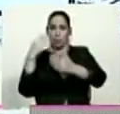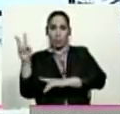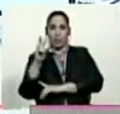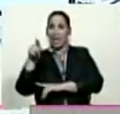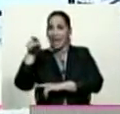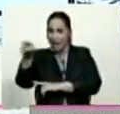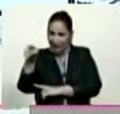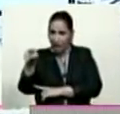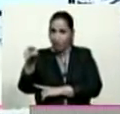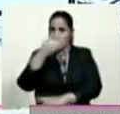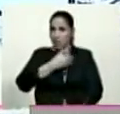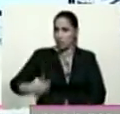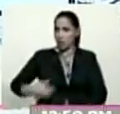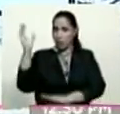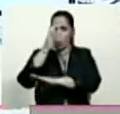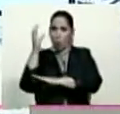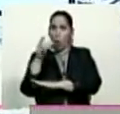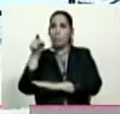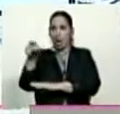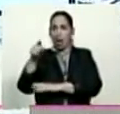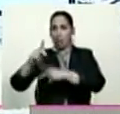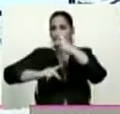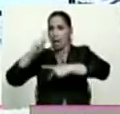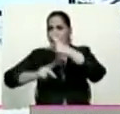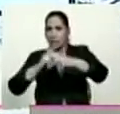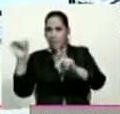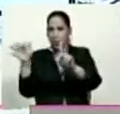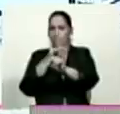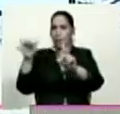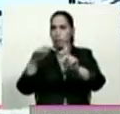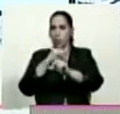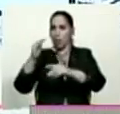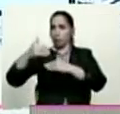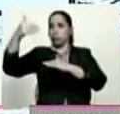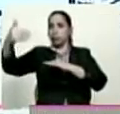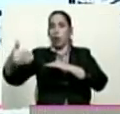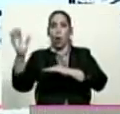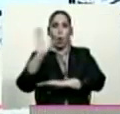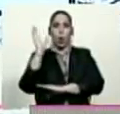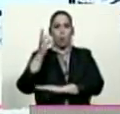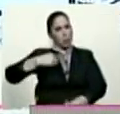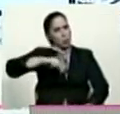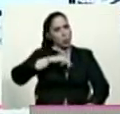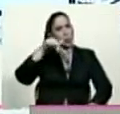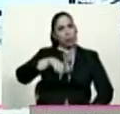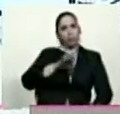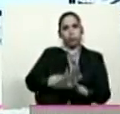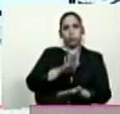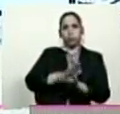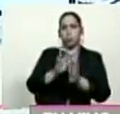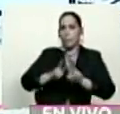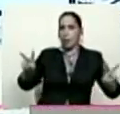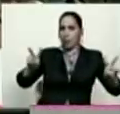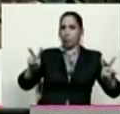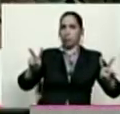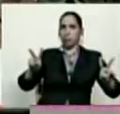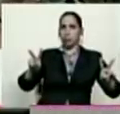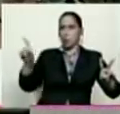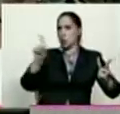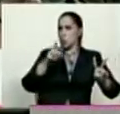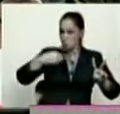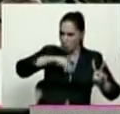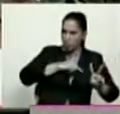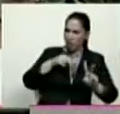responsable de los planes de provocación del lado colombiano. Y nosotros estamos aquí en paz, tranquilos. Nosotros no estamos amenazando